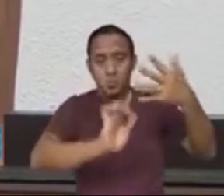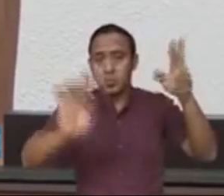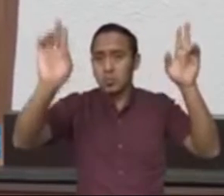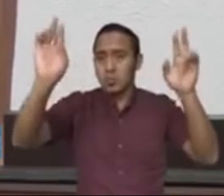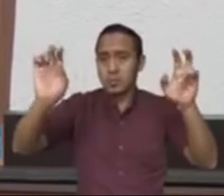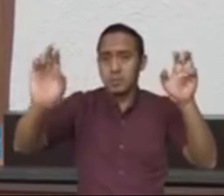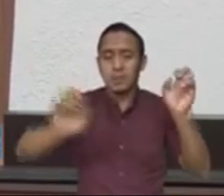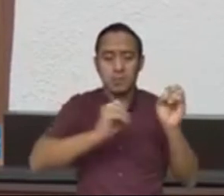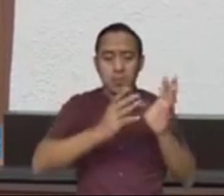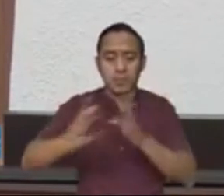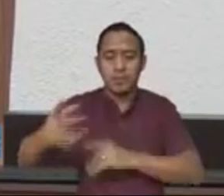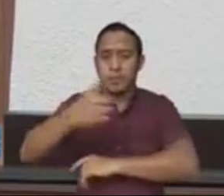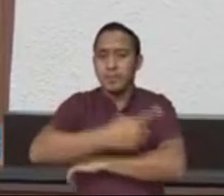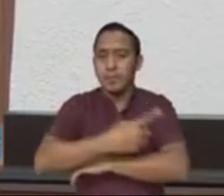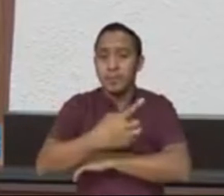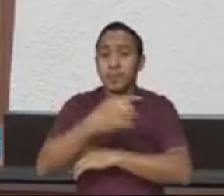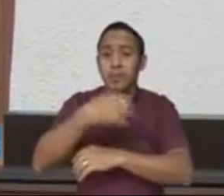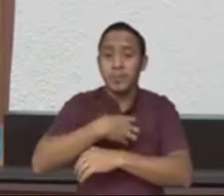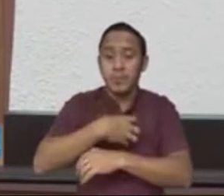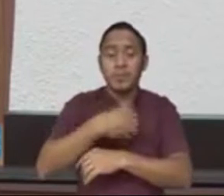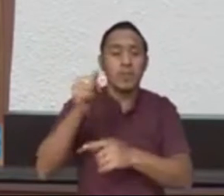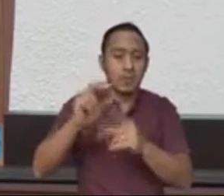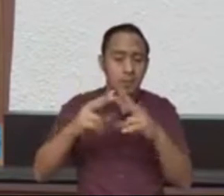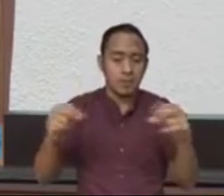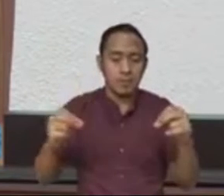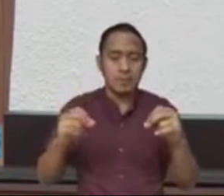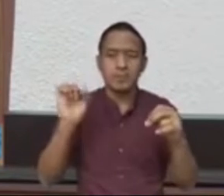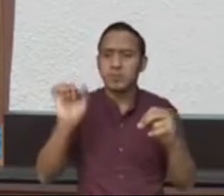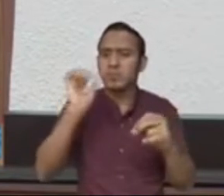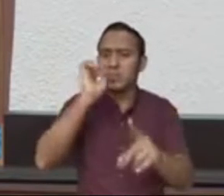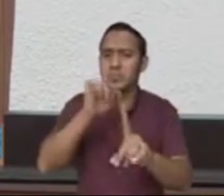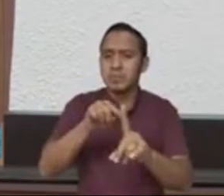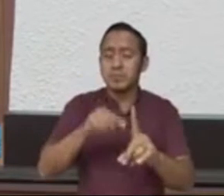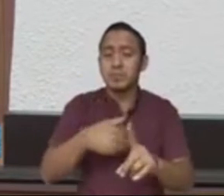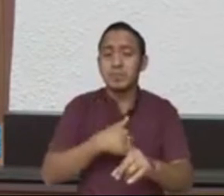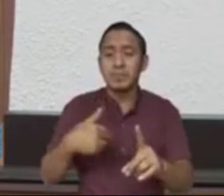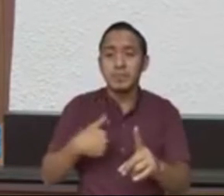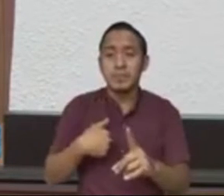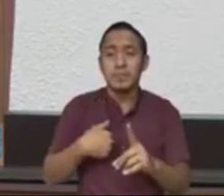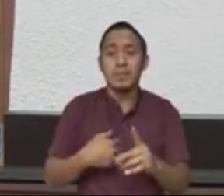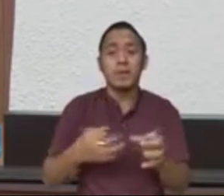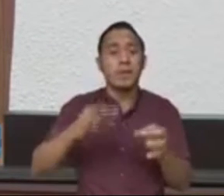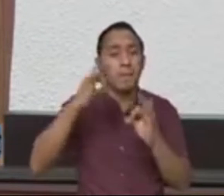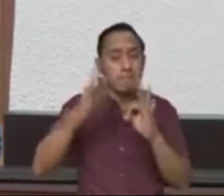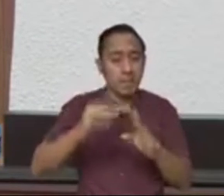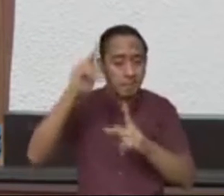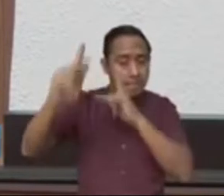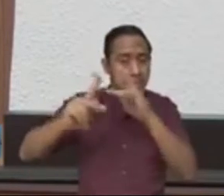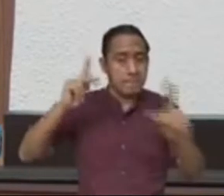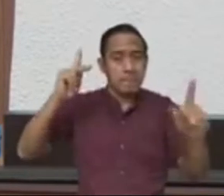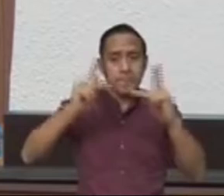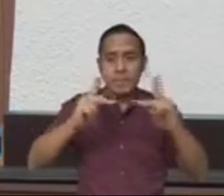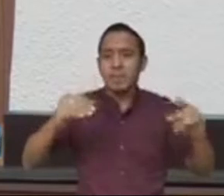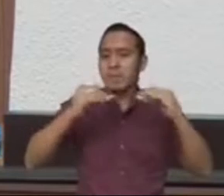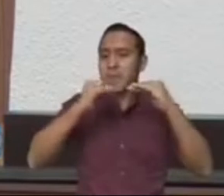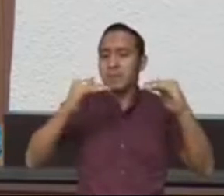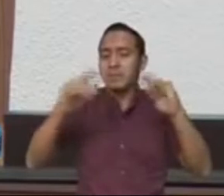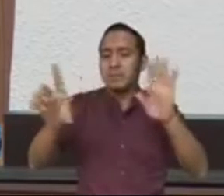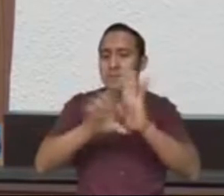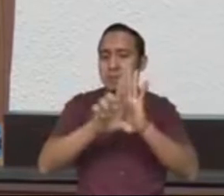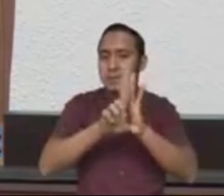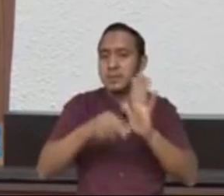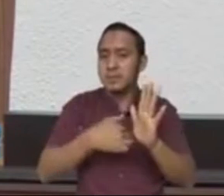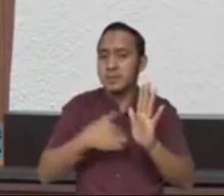ordenamiento jurídico de la nación. Su objetivo es establecer con certeza el marco jurídico